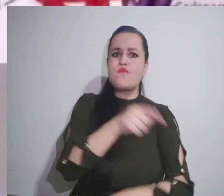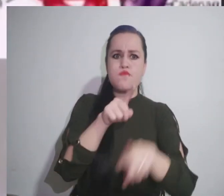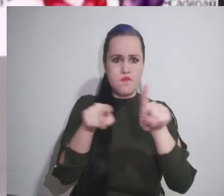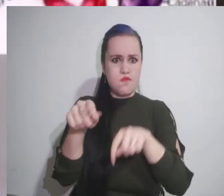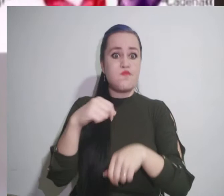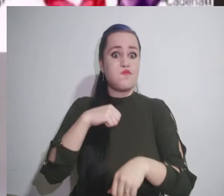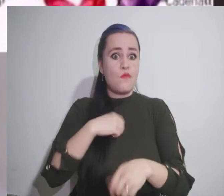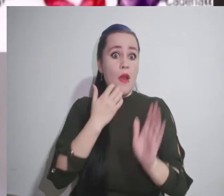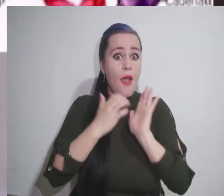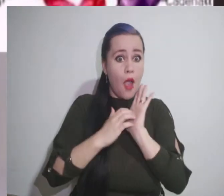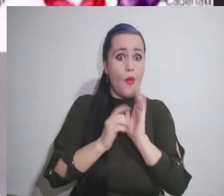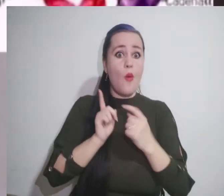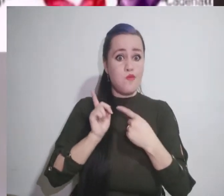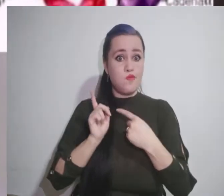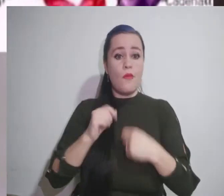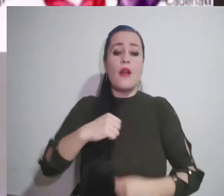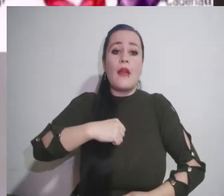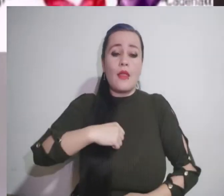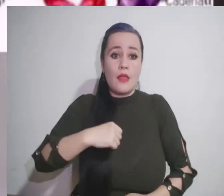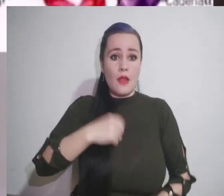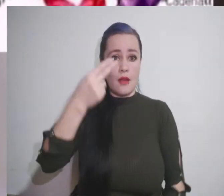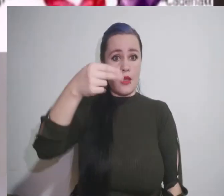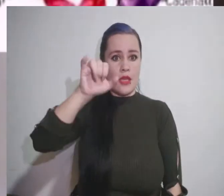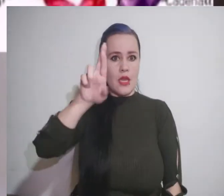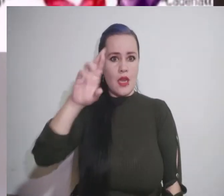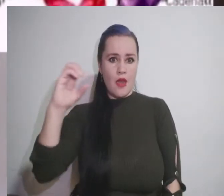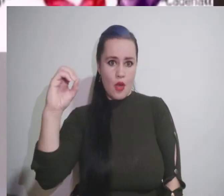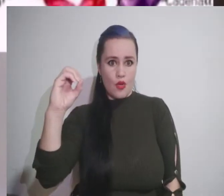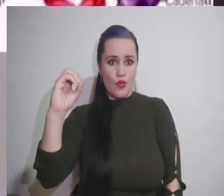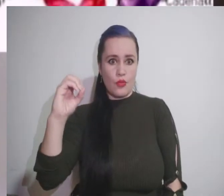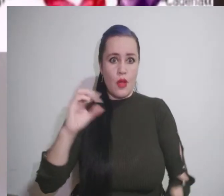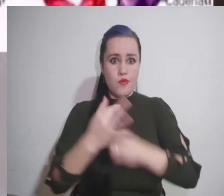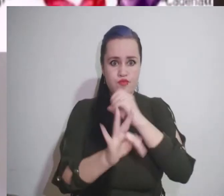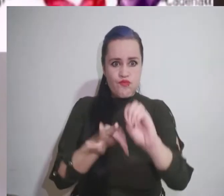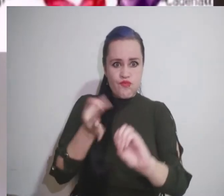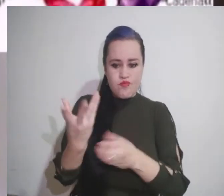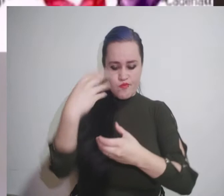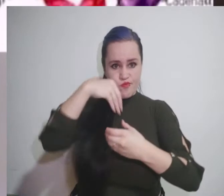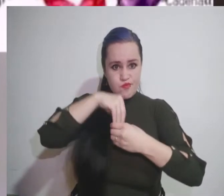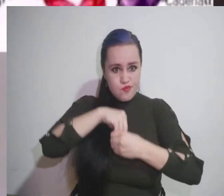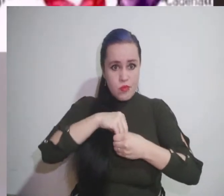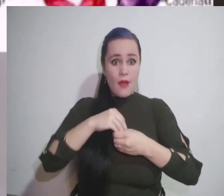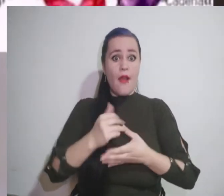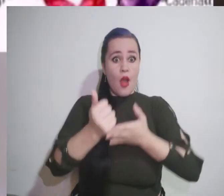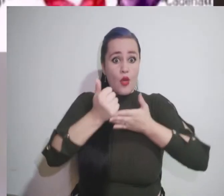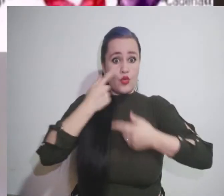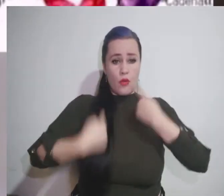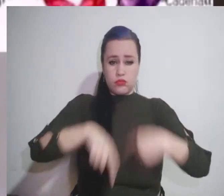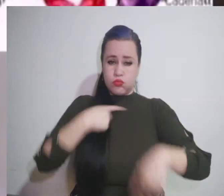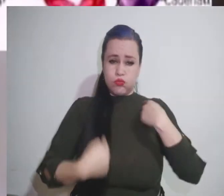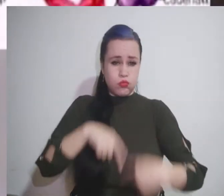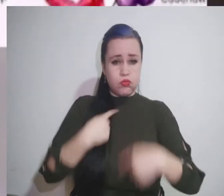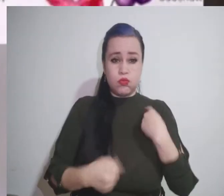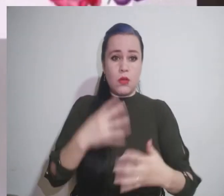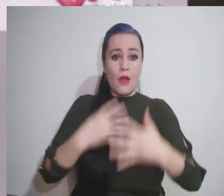otros elementos, como el caso de la hemoglobina, que tiene átomos de hierro que son los encargados de fijar el oxígeno para transportarlo en